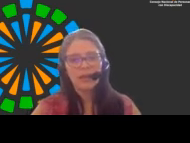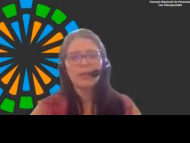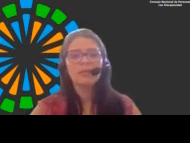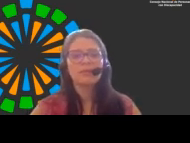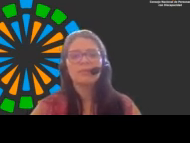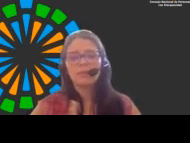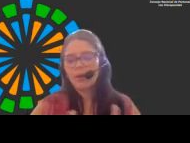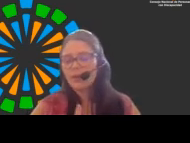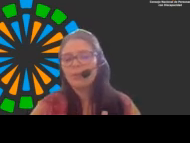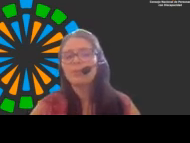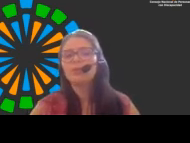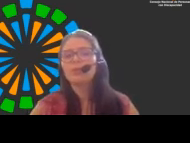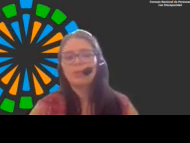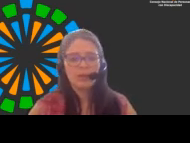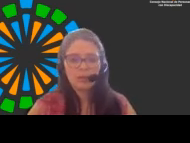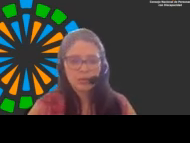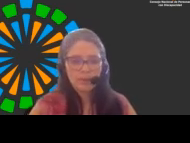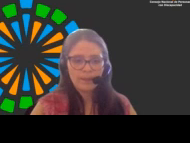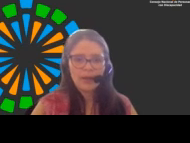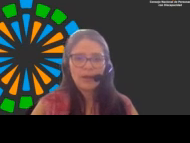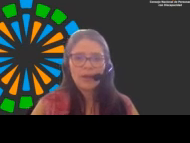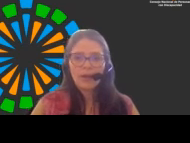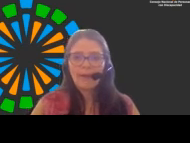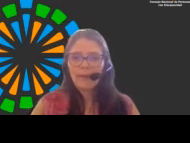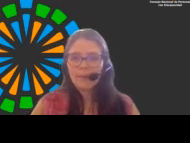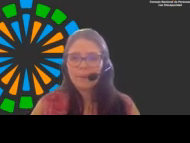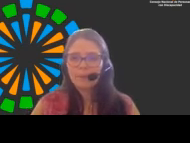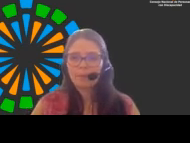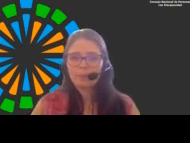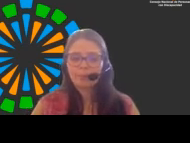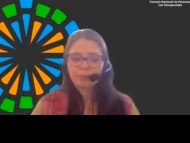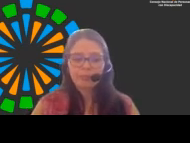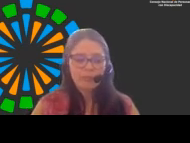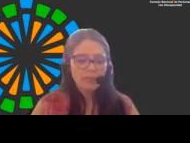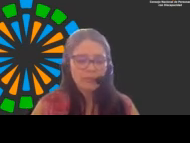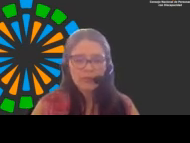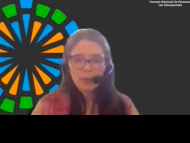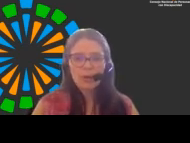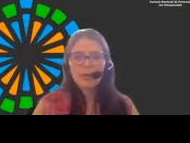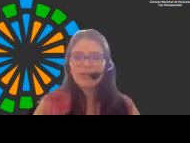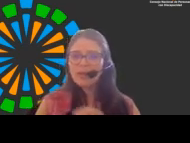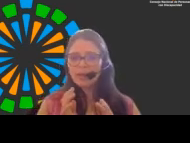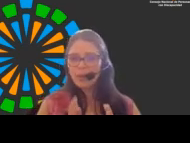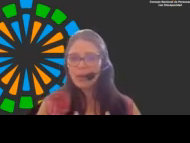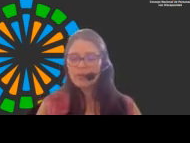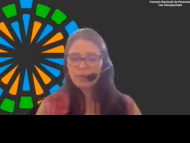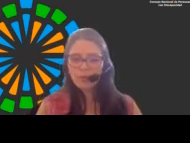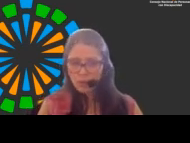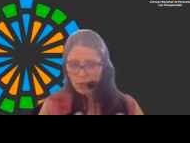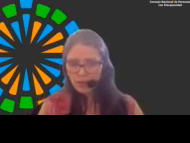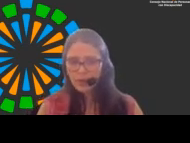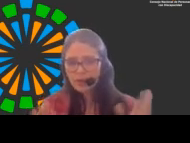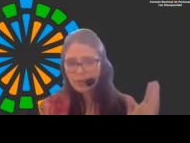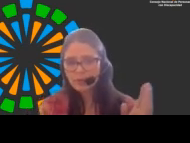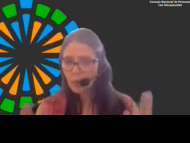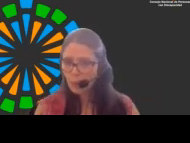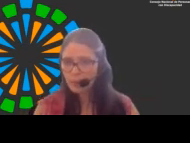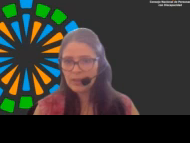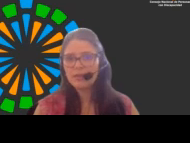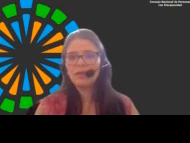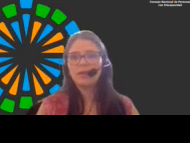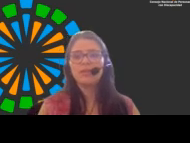más indicarles que vayamos viendo numeritos Bueno más adelante voy a hacer un corte